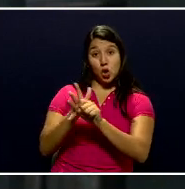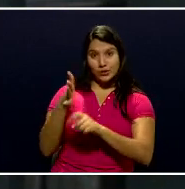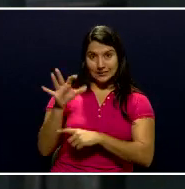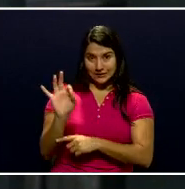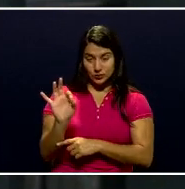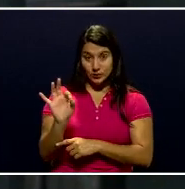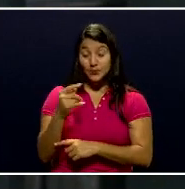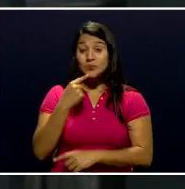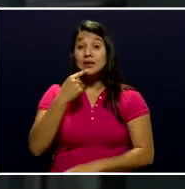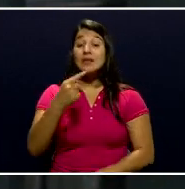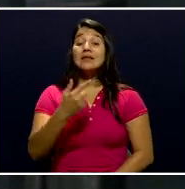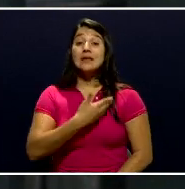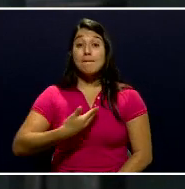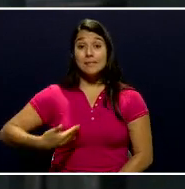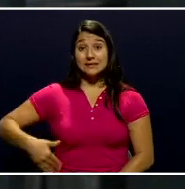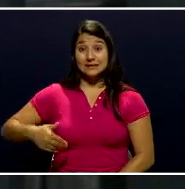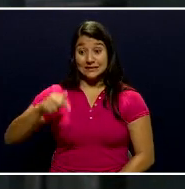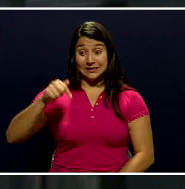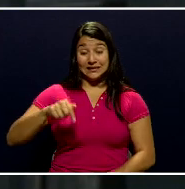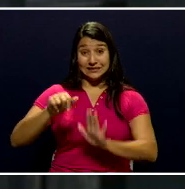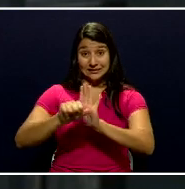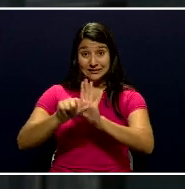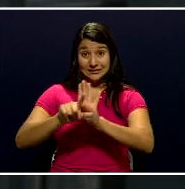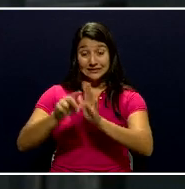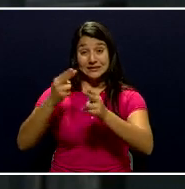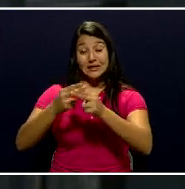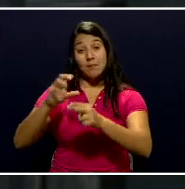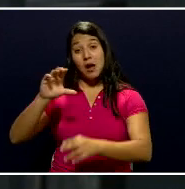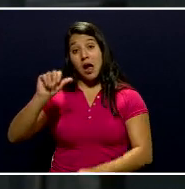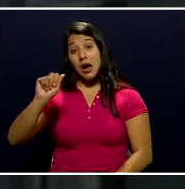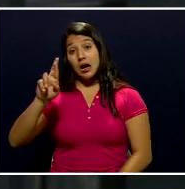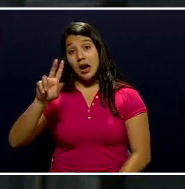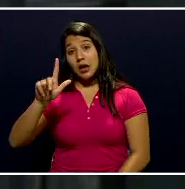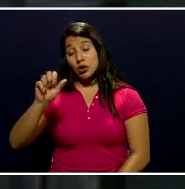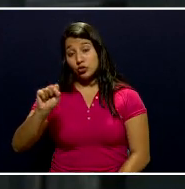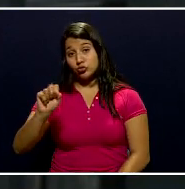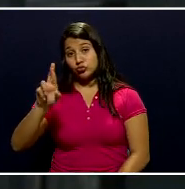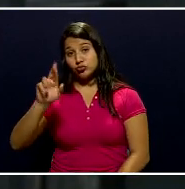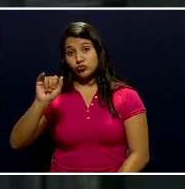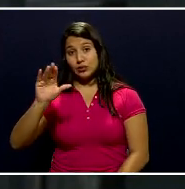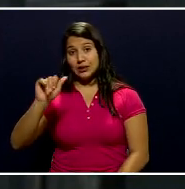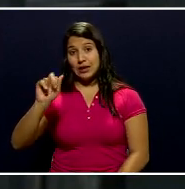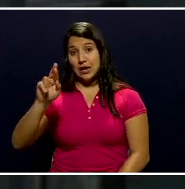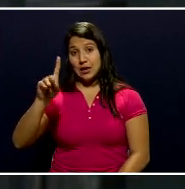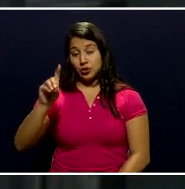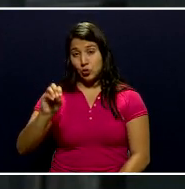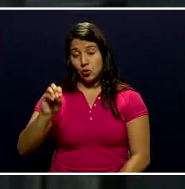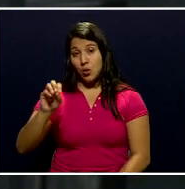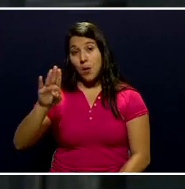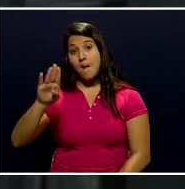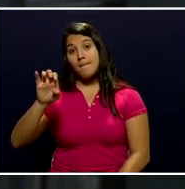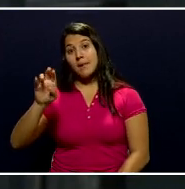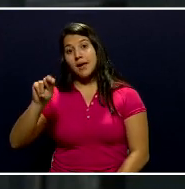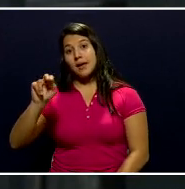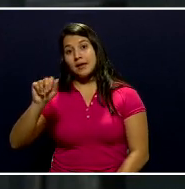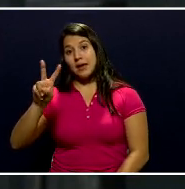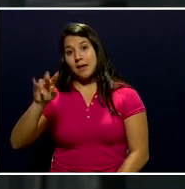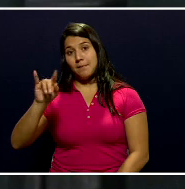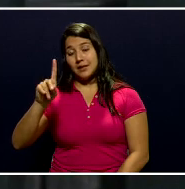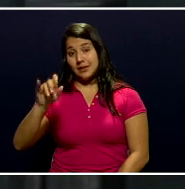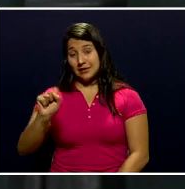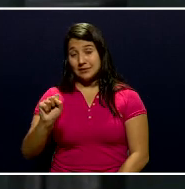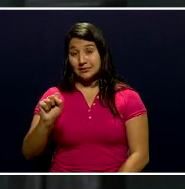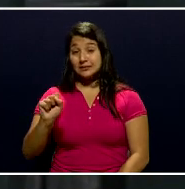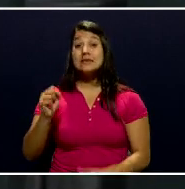el presidente de la Asamblea Legislativa, Carlos Ricardo Benavides, incluso ya se observaron 2 lugares para